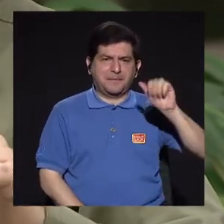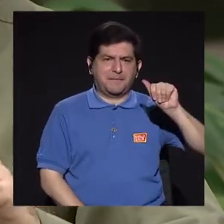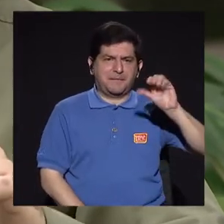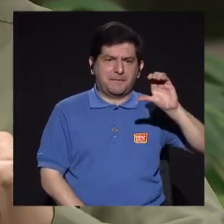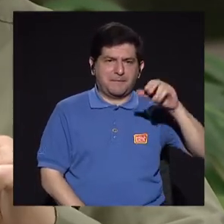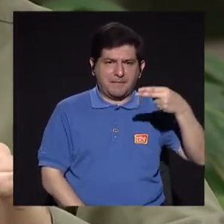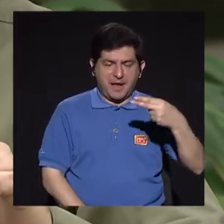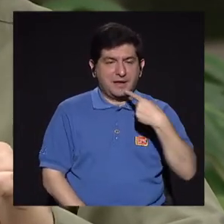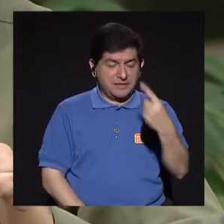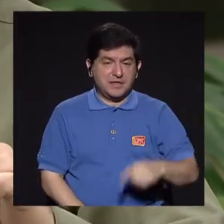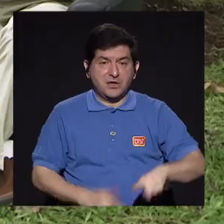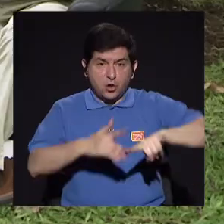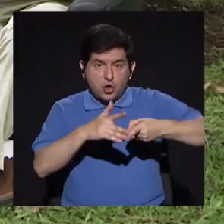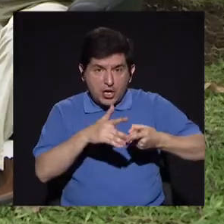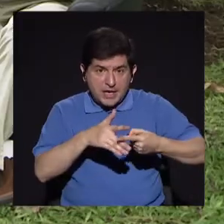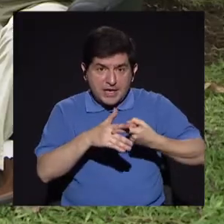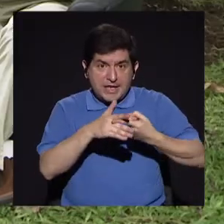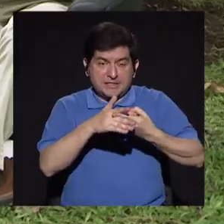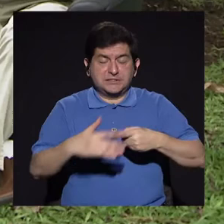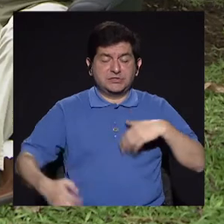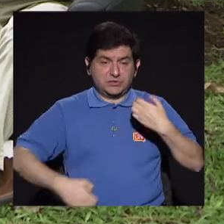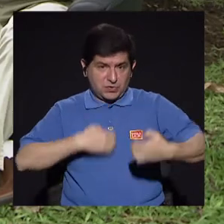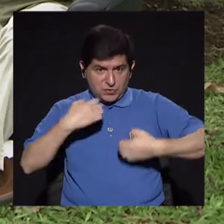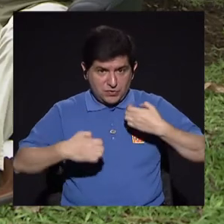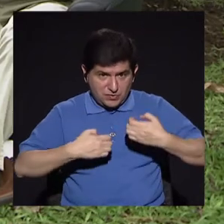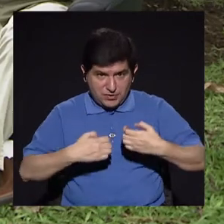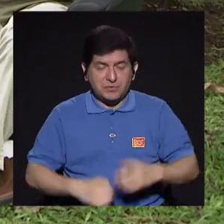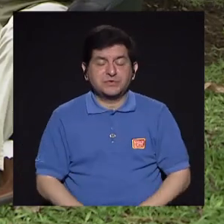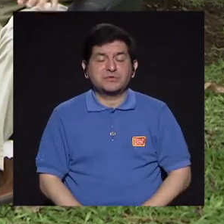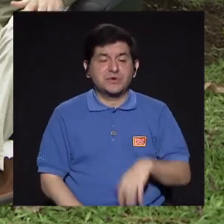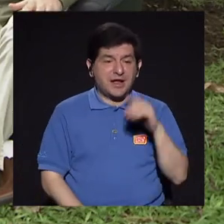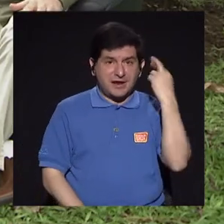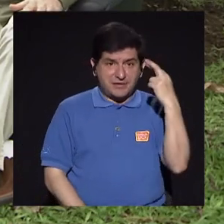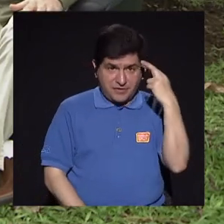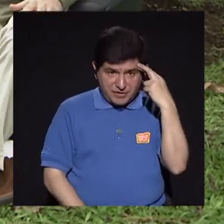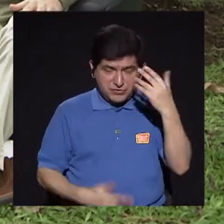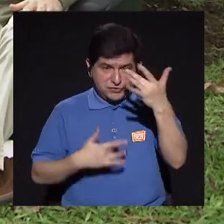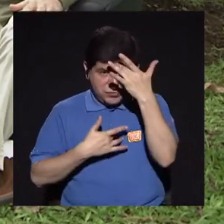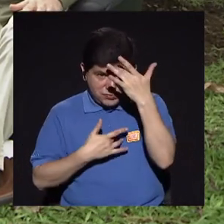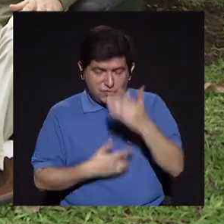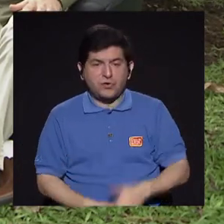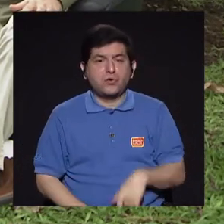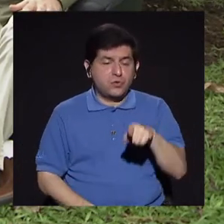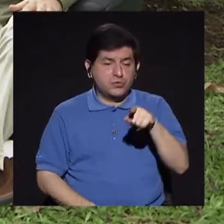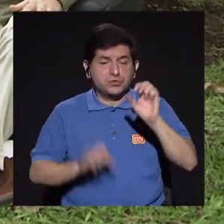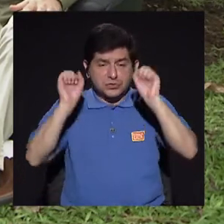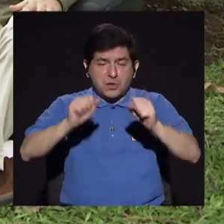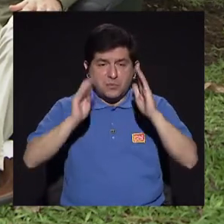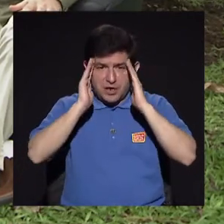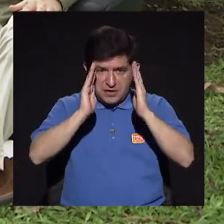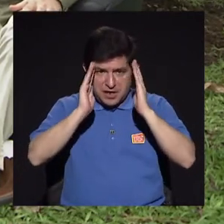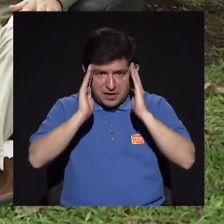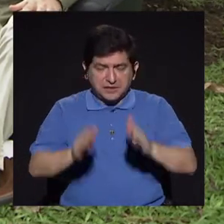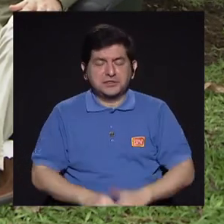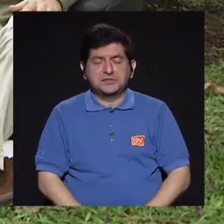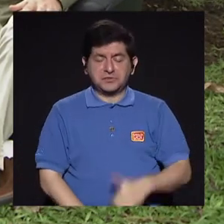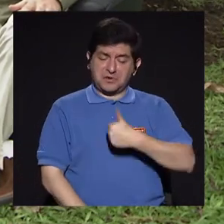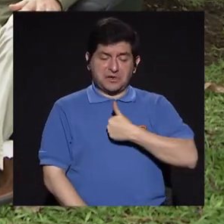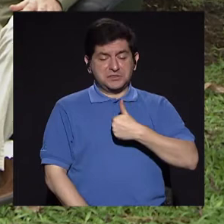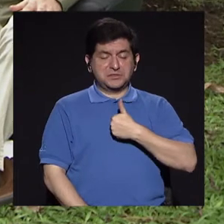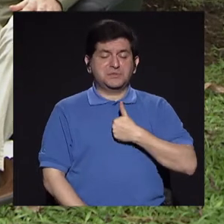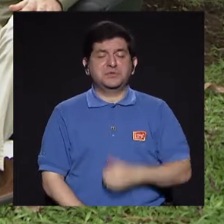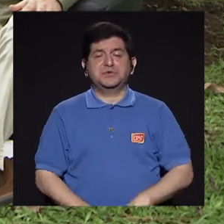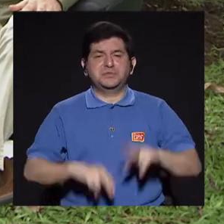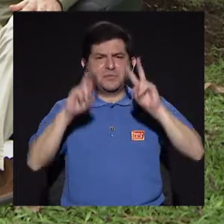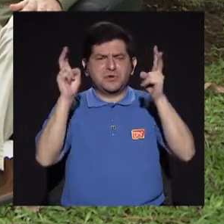el origen de la enfermedad en lo emocional. Y usted puede autotratarse temas emocionales. O sea, hay quien cree que puede autotratarse